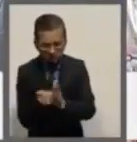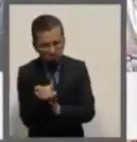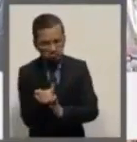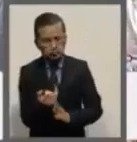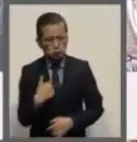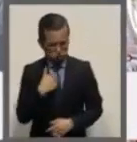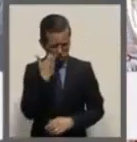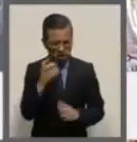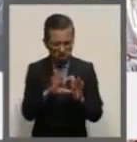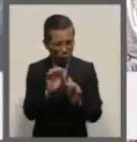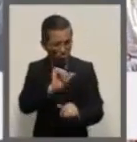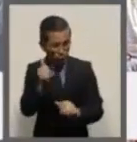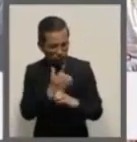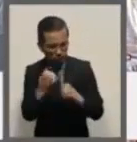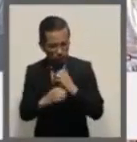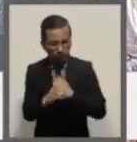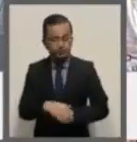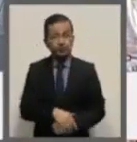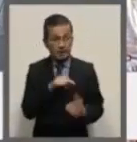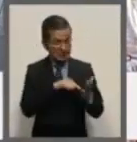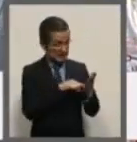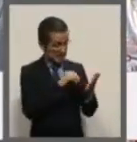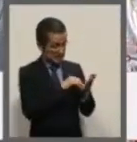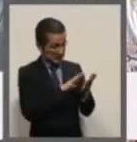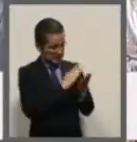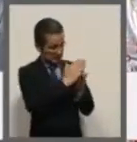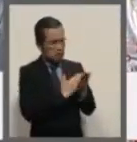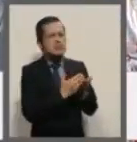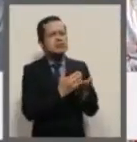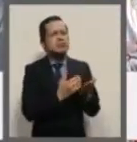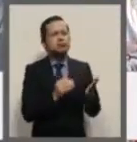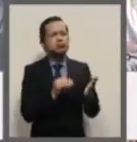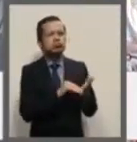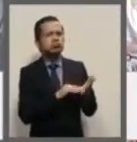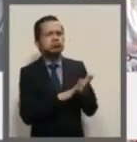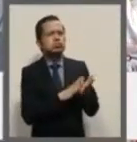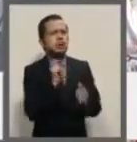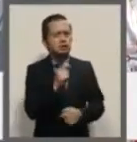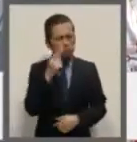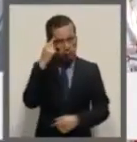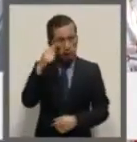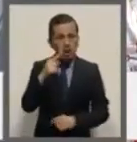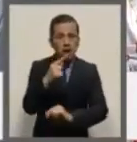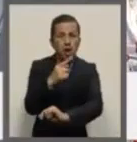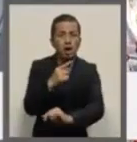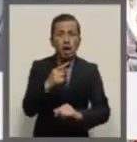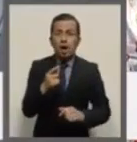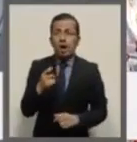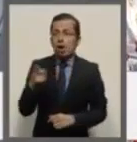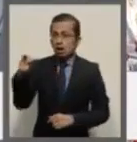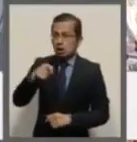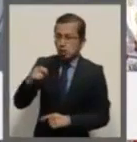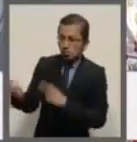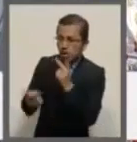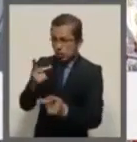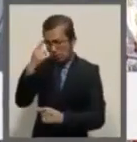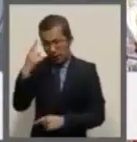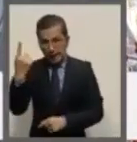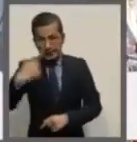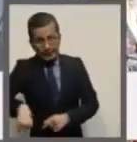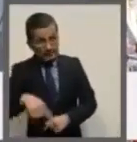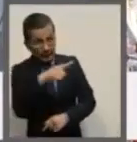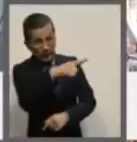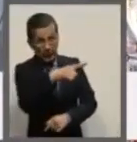La reforma propone que la solicitud de revocación de mandato se pida durante el primer periodo del segundo año de la